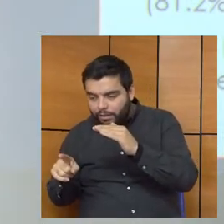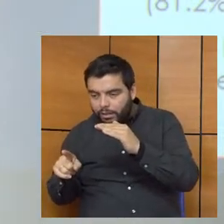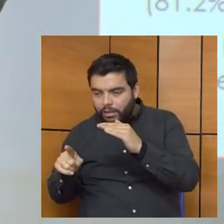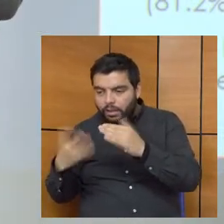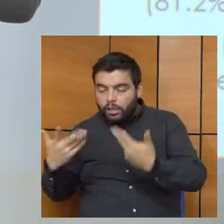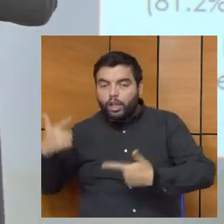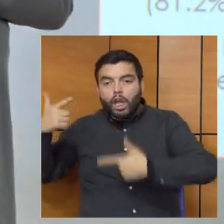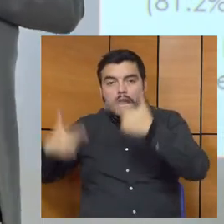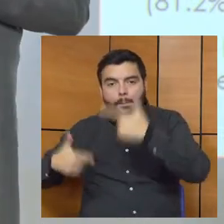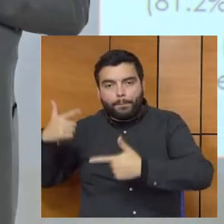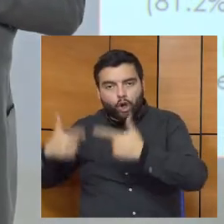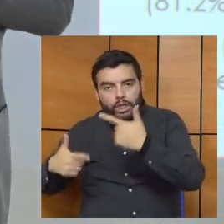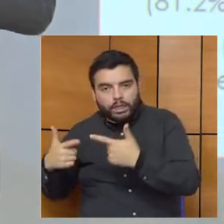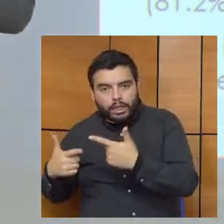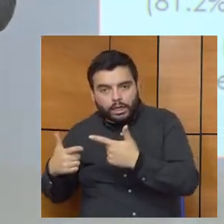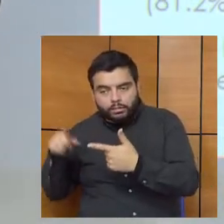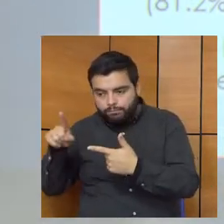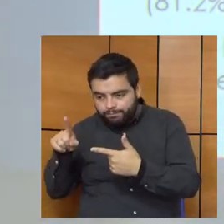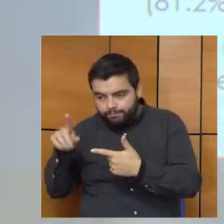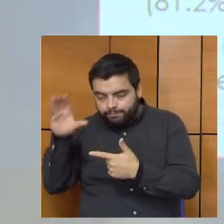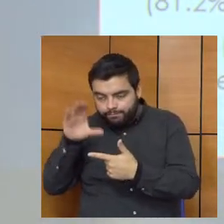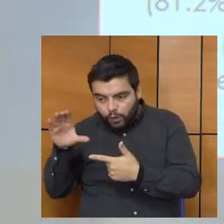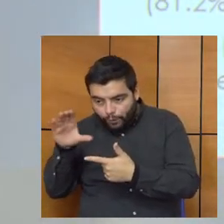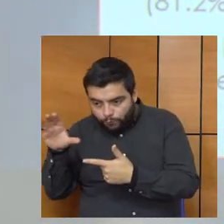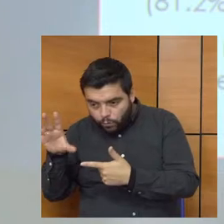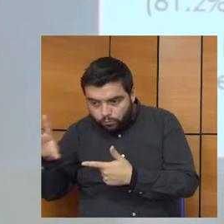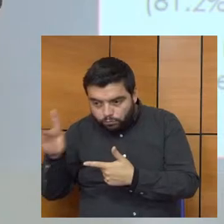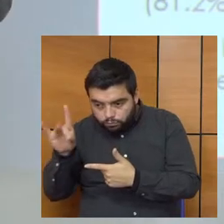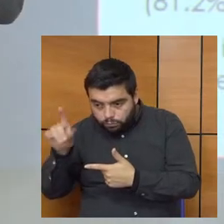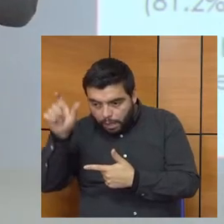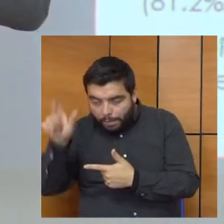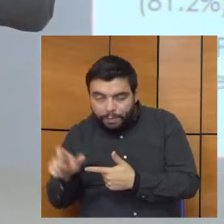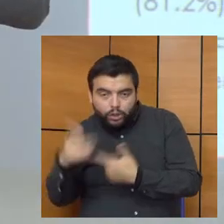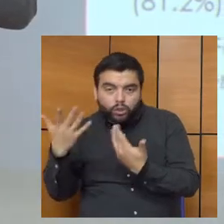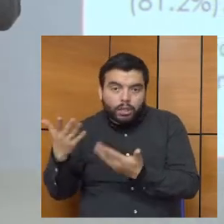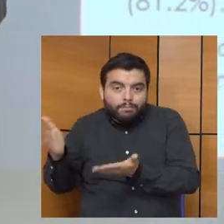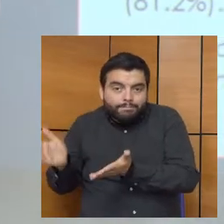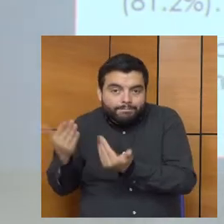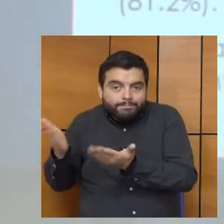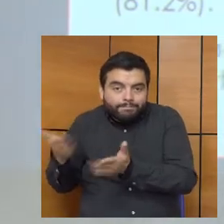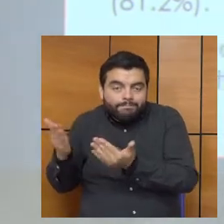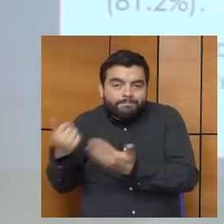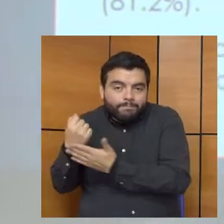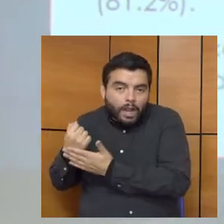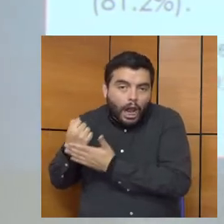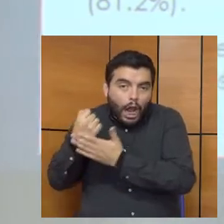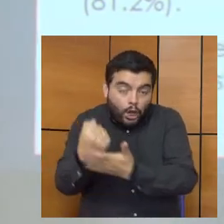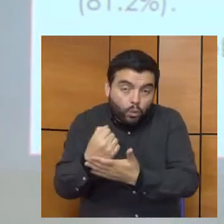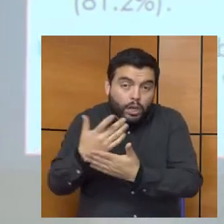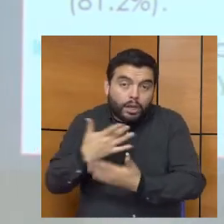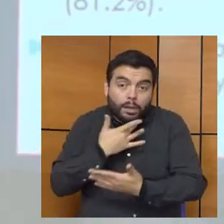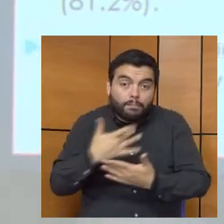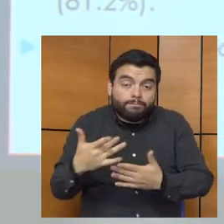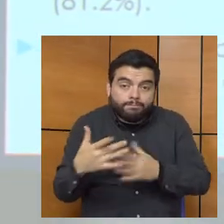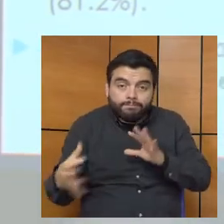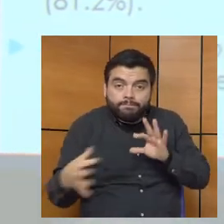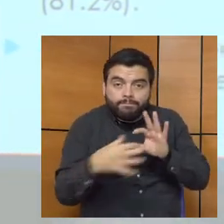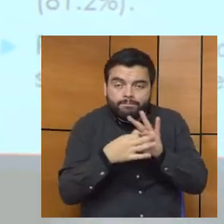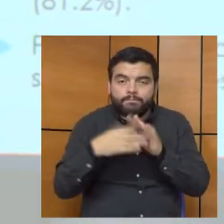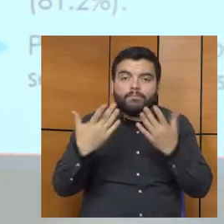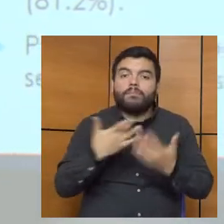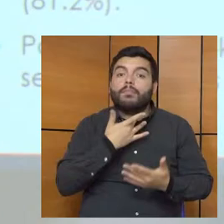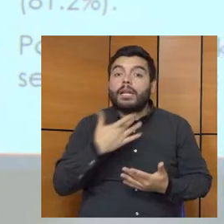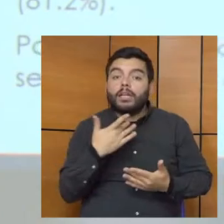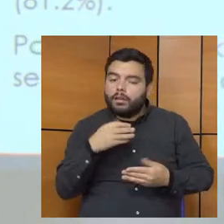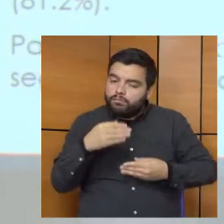las políticas y buscar a esas personas para intentar ayudarles y llevarles de la mano para que puedan ir